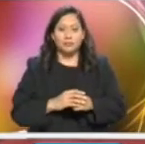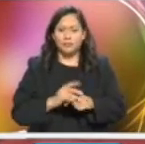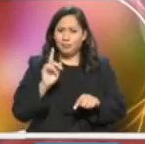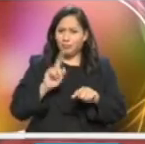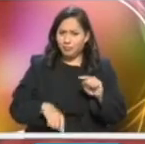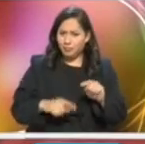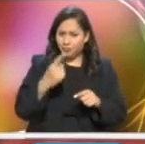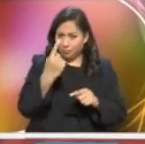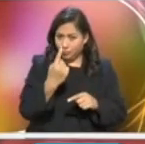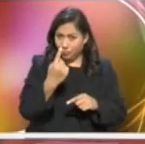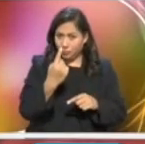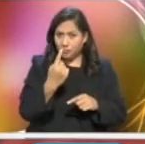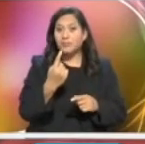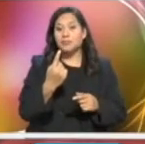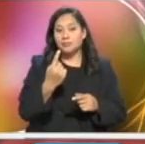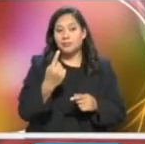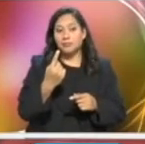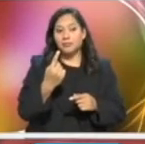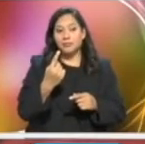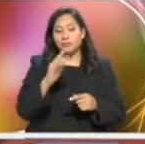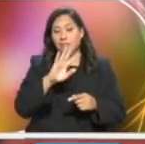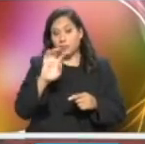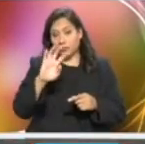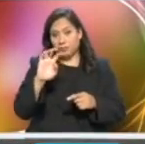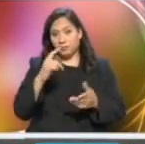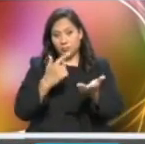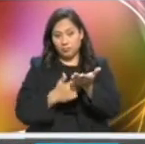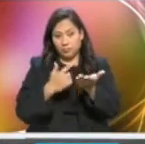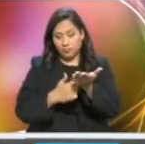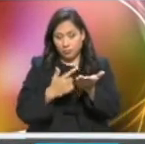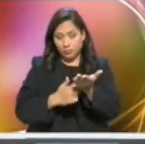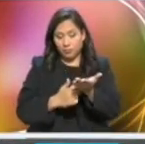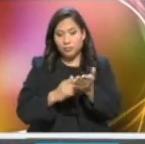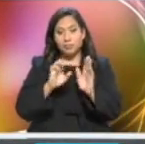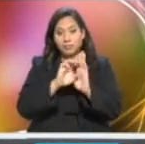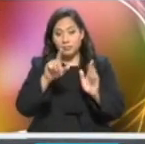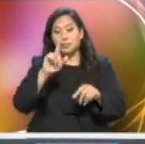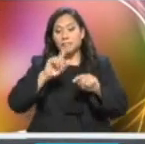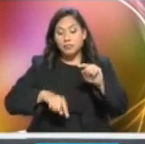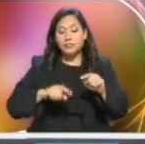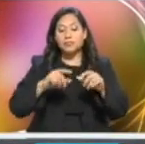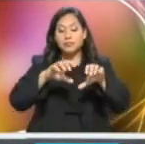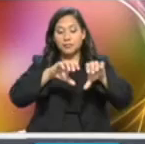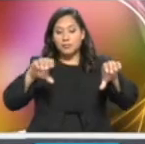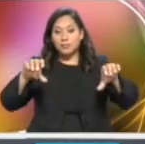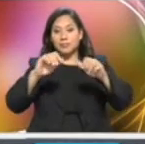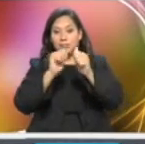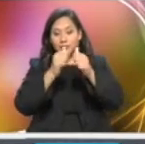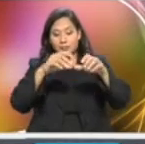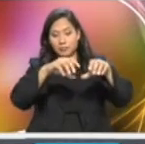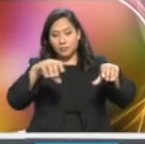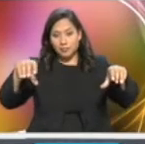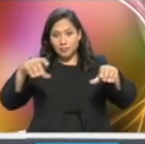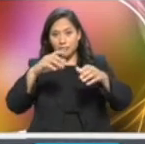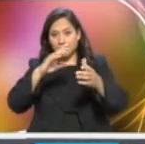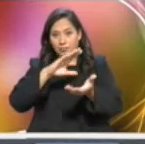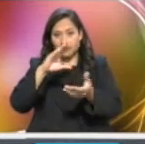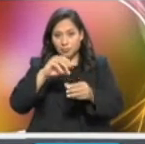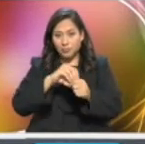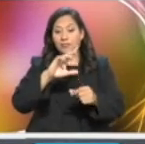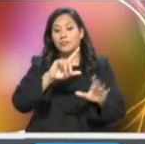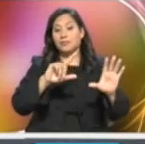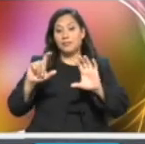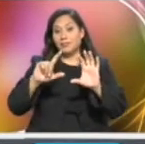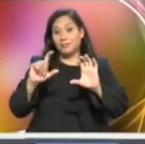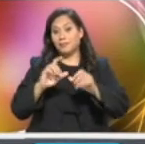una completa, ¿cuánto te estás quitando? 400 calorías. Si te quitas un paquete completo, pues a lo mejor ya te quitaste